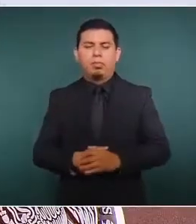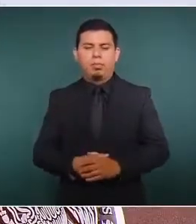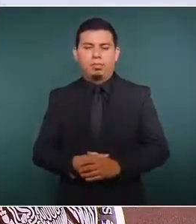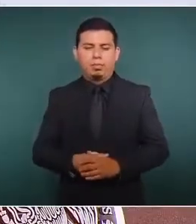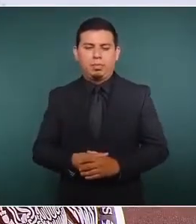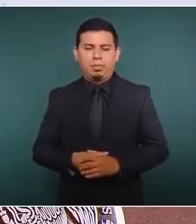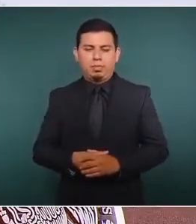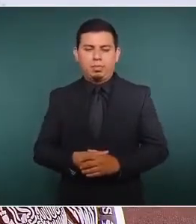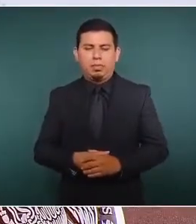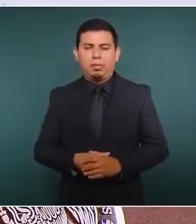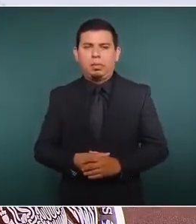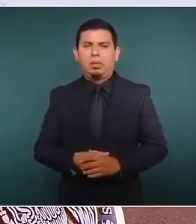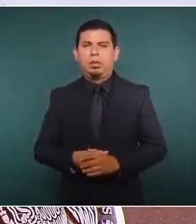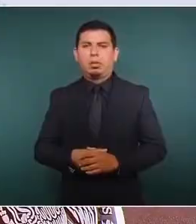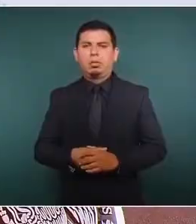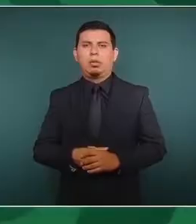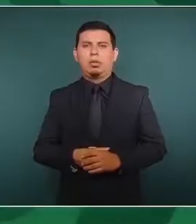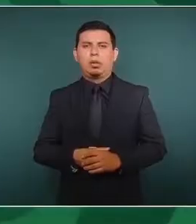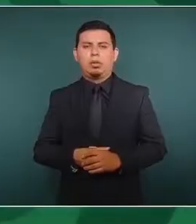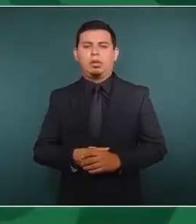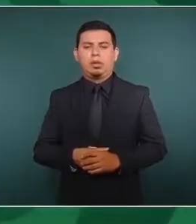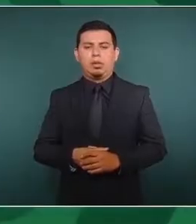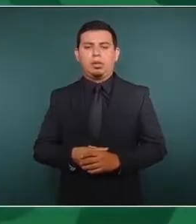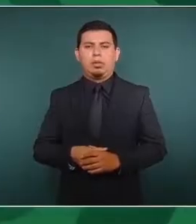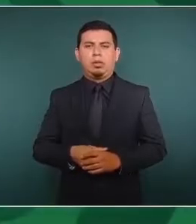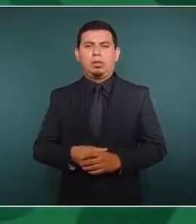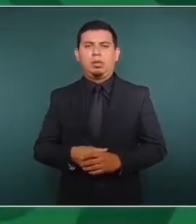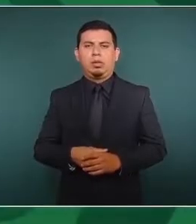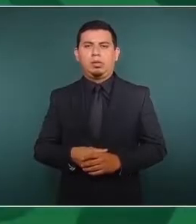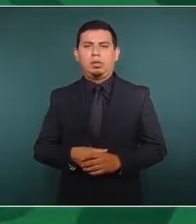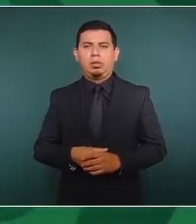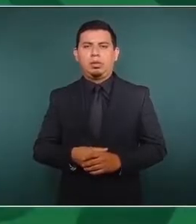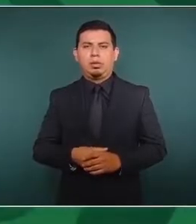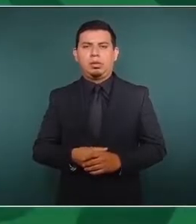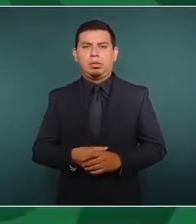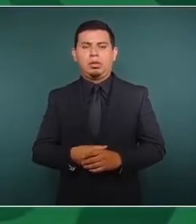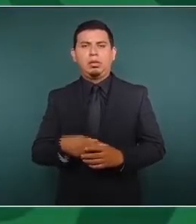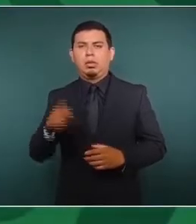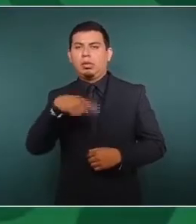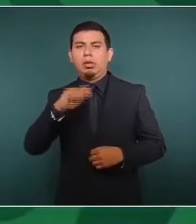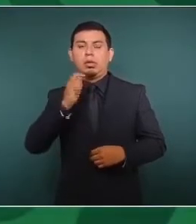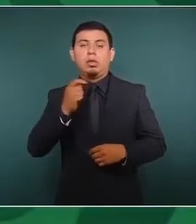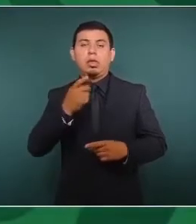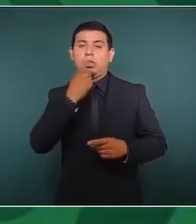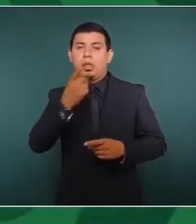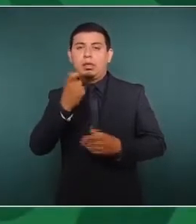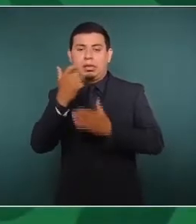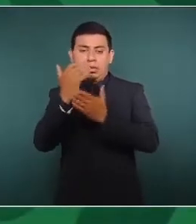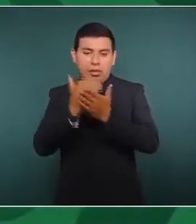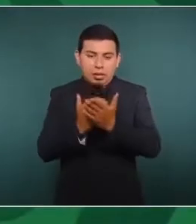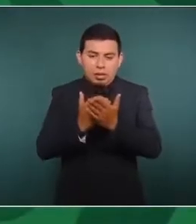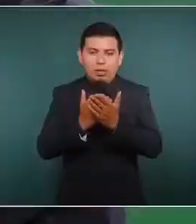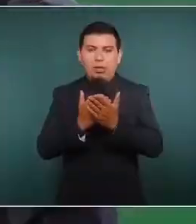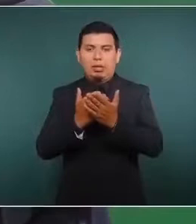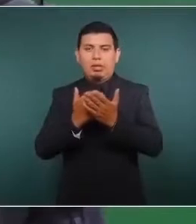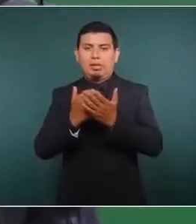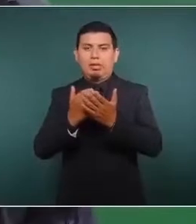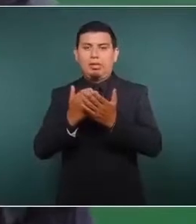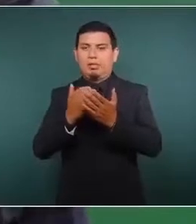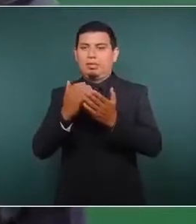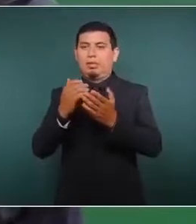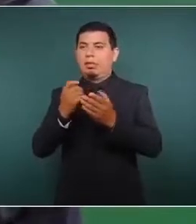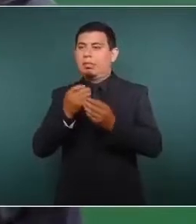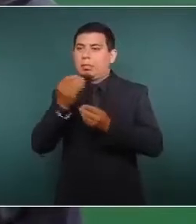gastos excesivos de campaña que rebasaban los topes legales. La decisión del